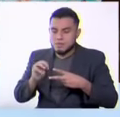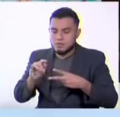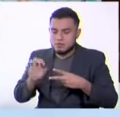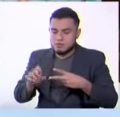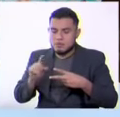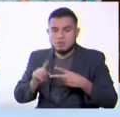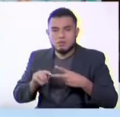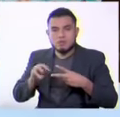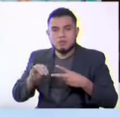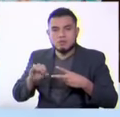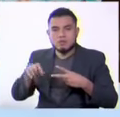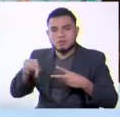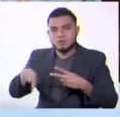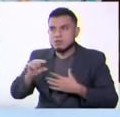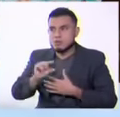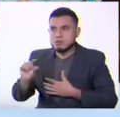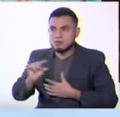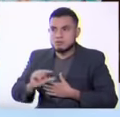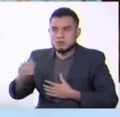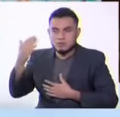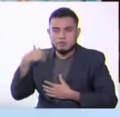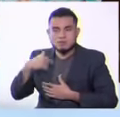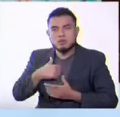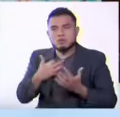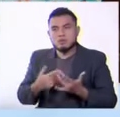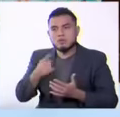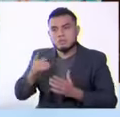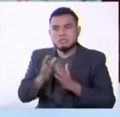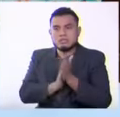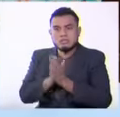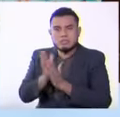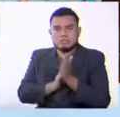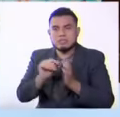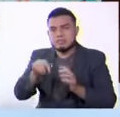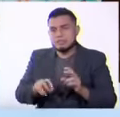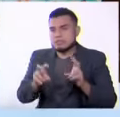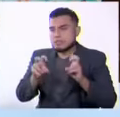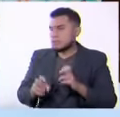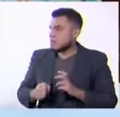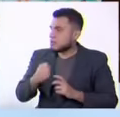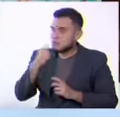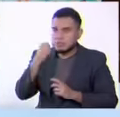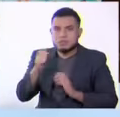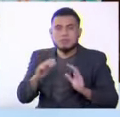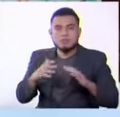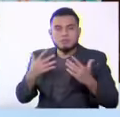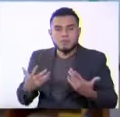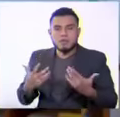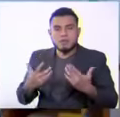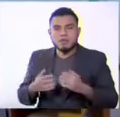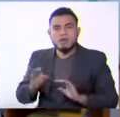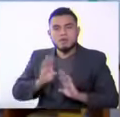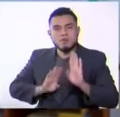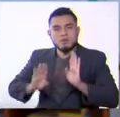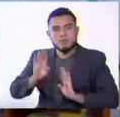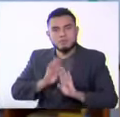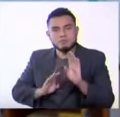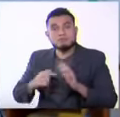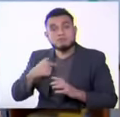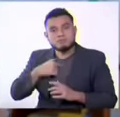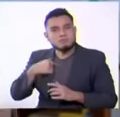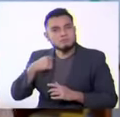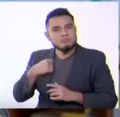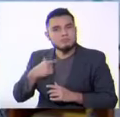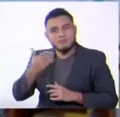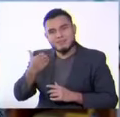estas 2 semanas. Espero que hayas sacado mucho provecho de este tema tan importante para la biología. Y te invito